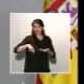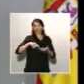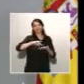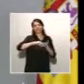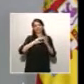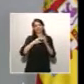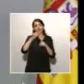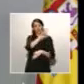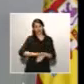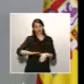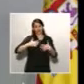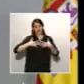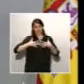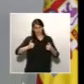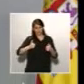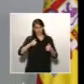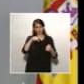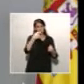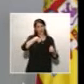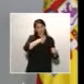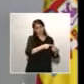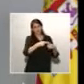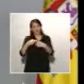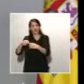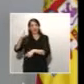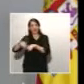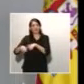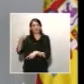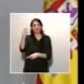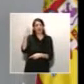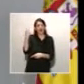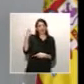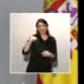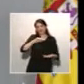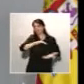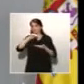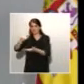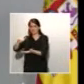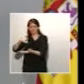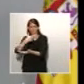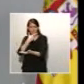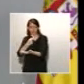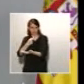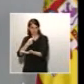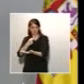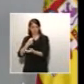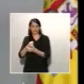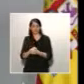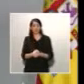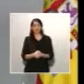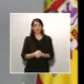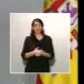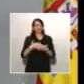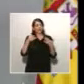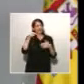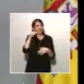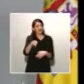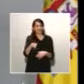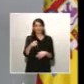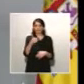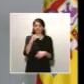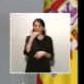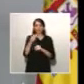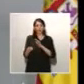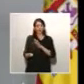a la necesidad en el momento más crítico que se puede abordar con el paciente. Esto es algo que es continuo y es algo